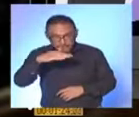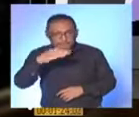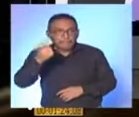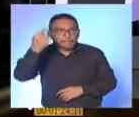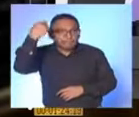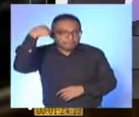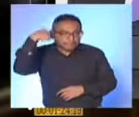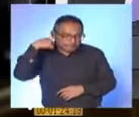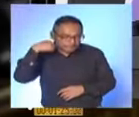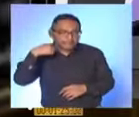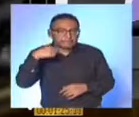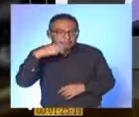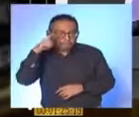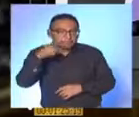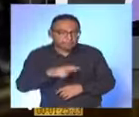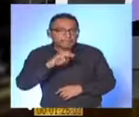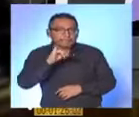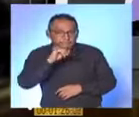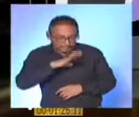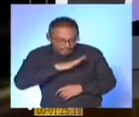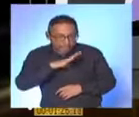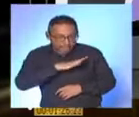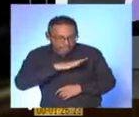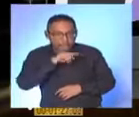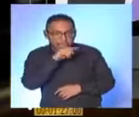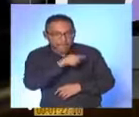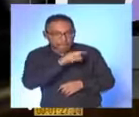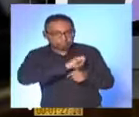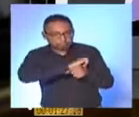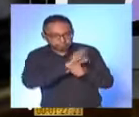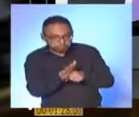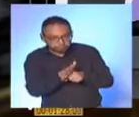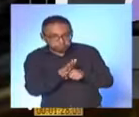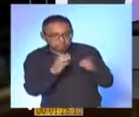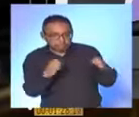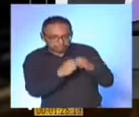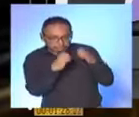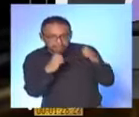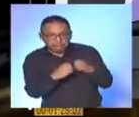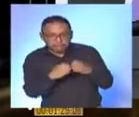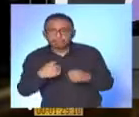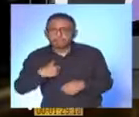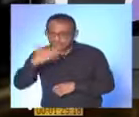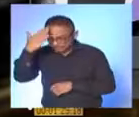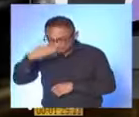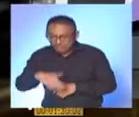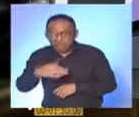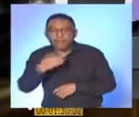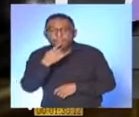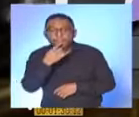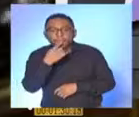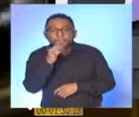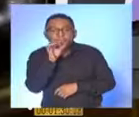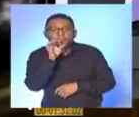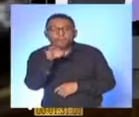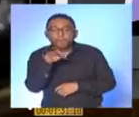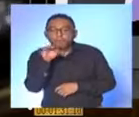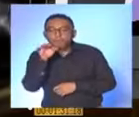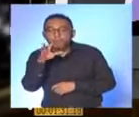una epidemia, de que hay una pandemia, si yo estoy consciente que se transmite a través de la saliva,